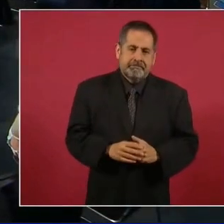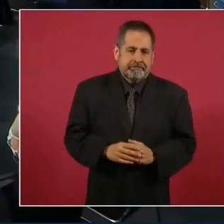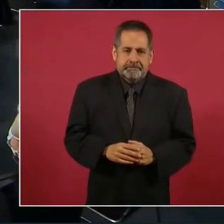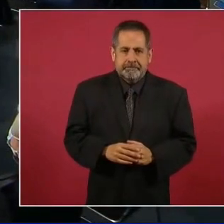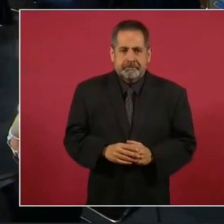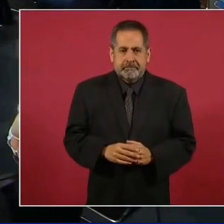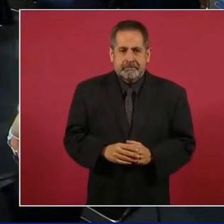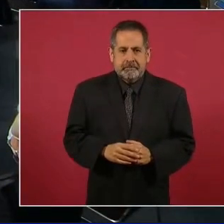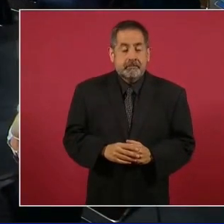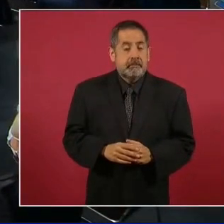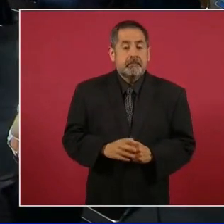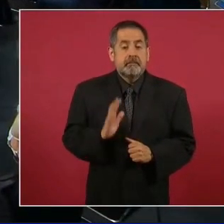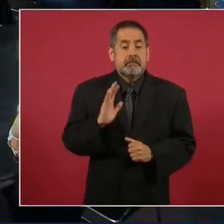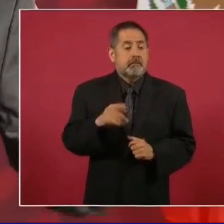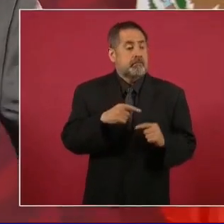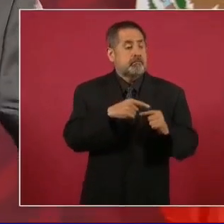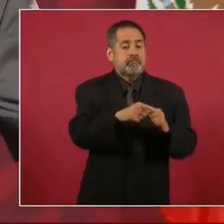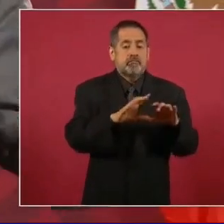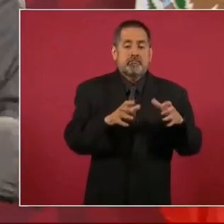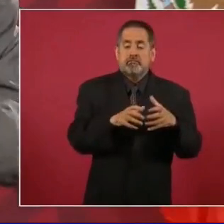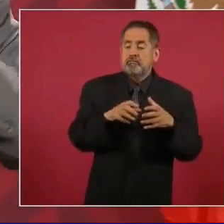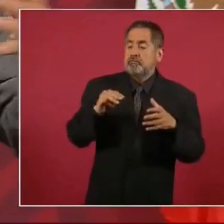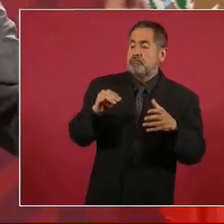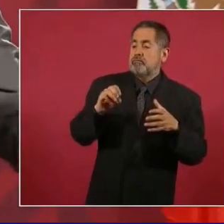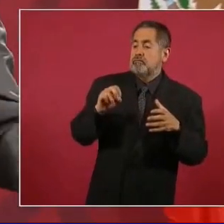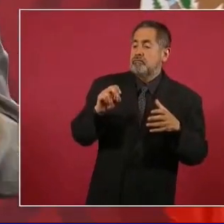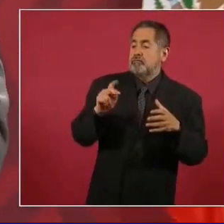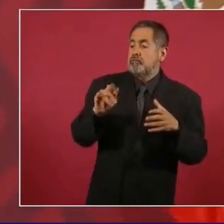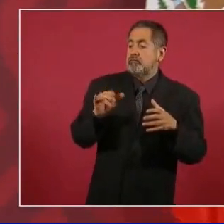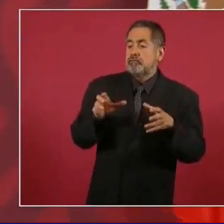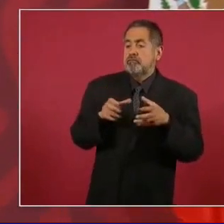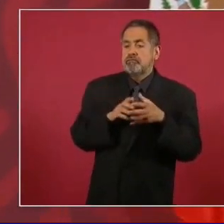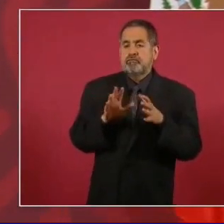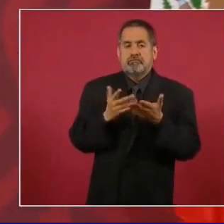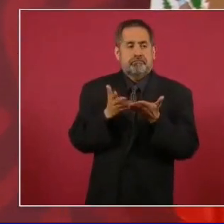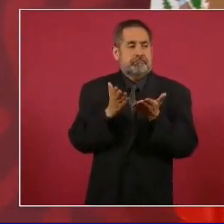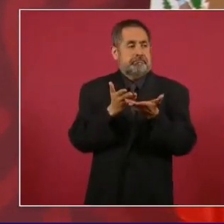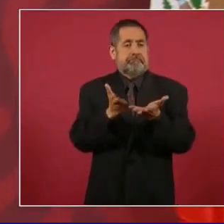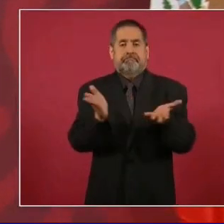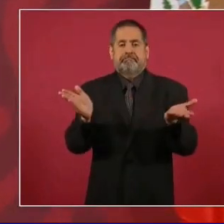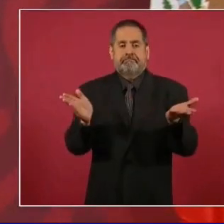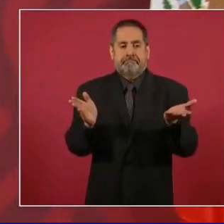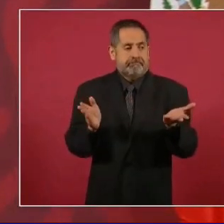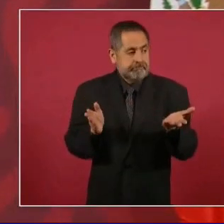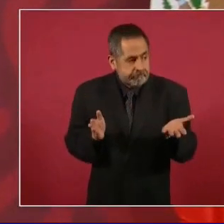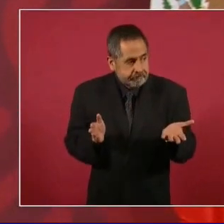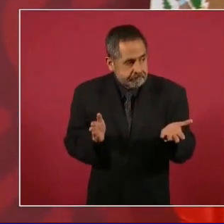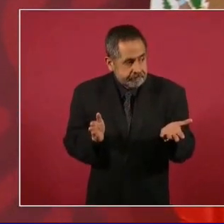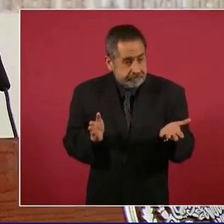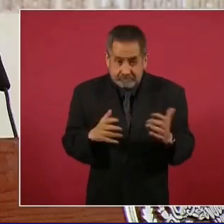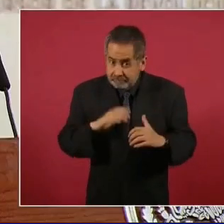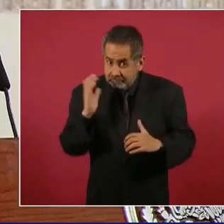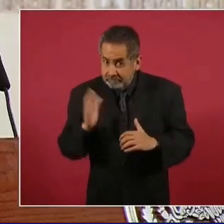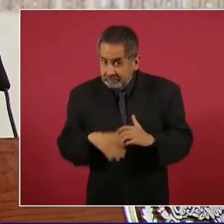que ya se terminaban los monopolios en los medios de comunicación? ¿Se terminaron los monopolios?